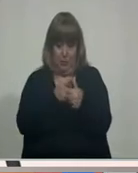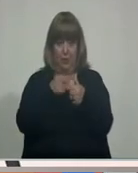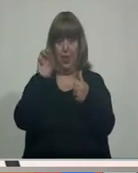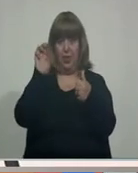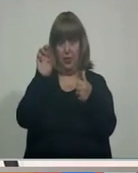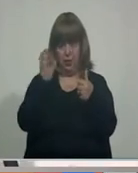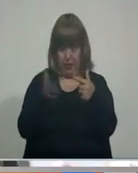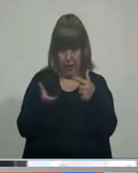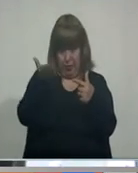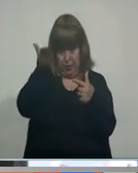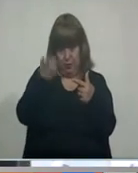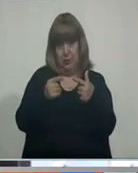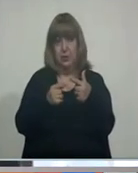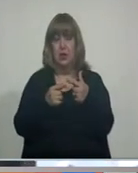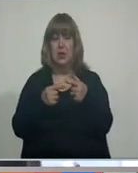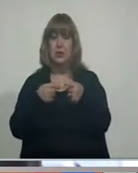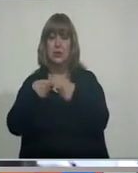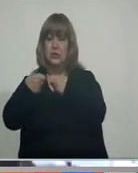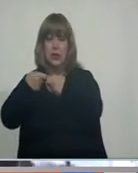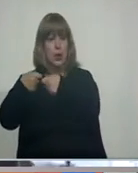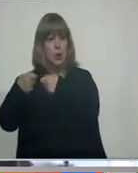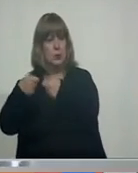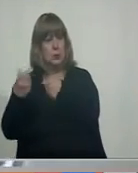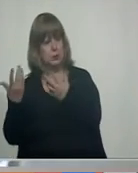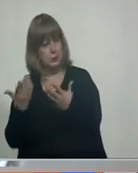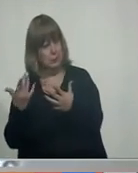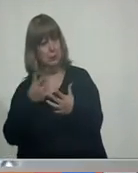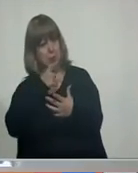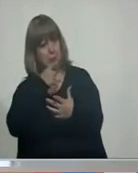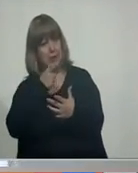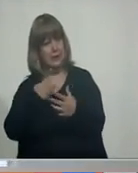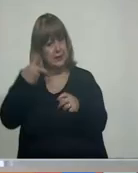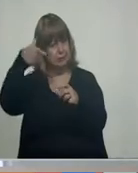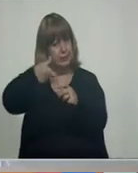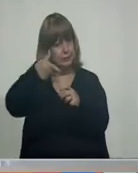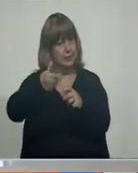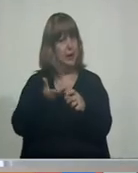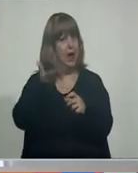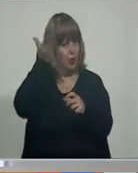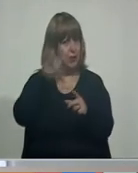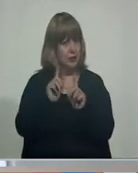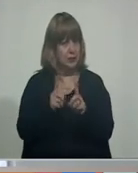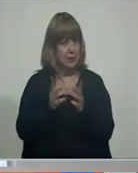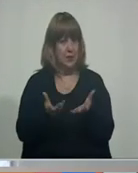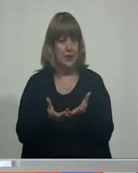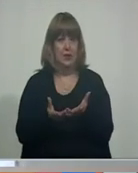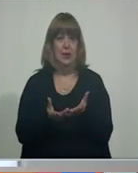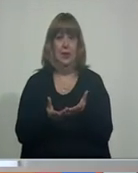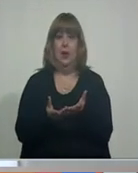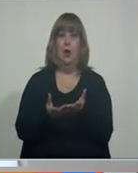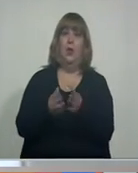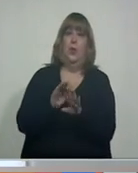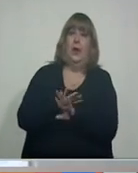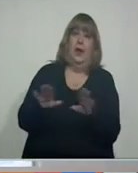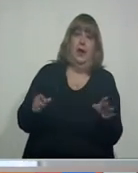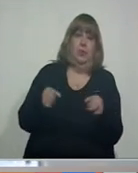y los petroleros ya están pensando en aumentar los combustibles también. Los precios de los combustibles. Sí, pero nada más, Ricardo. Ojo a mí. Nada más.